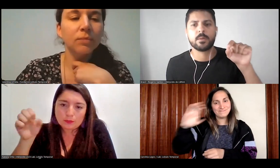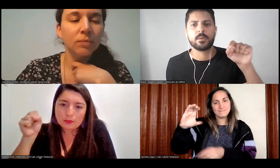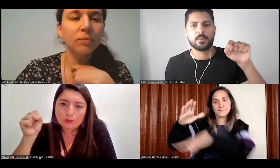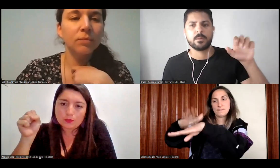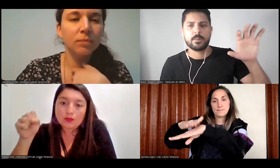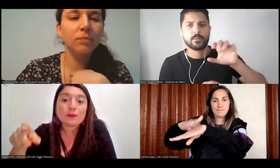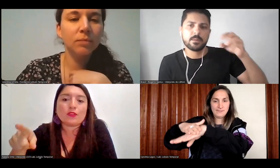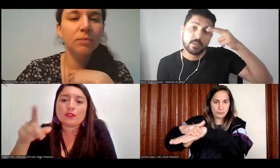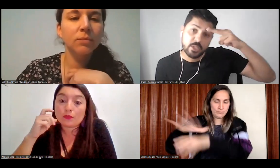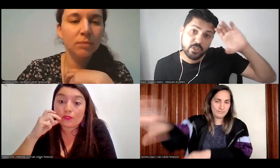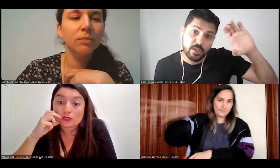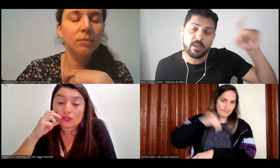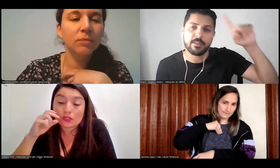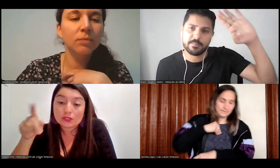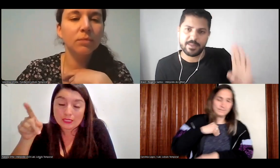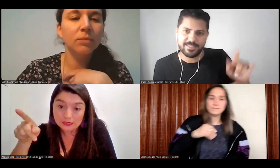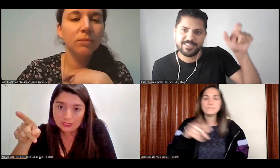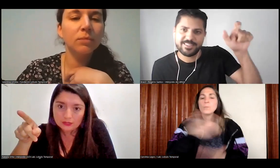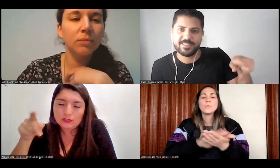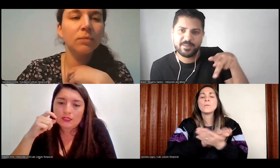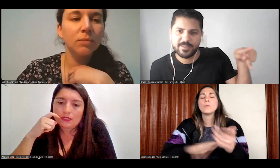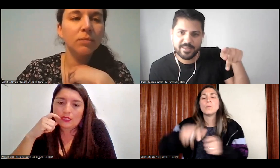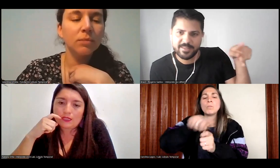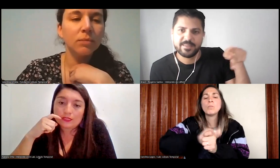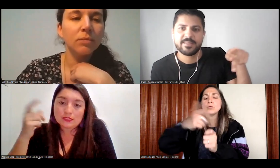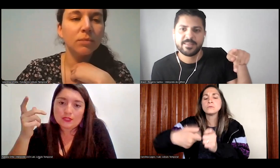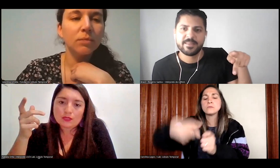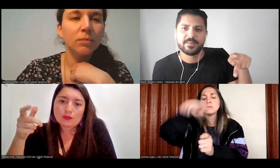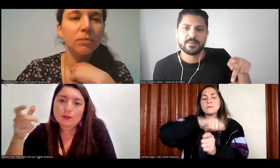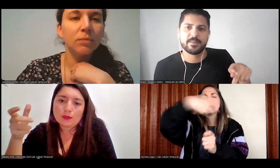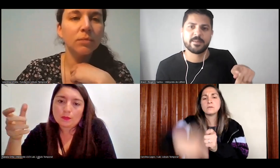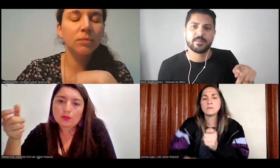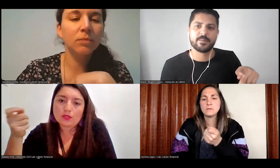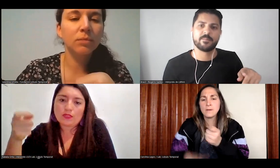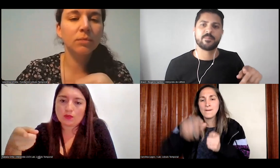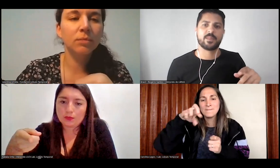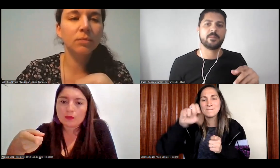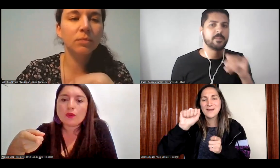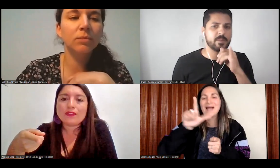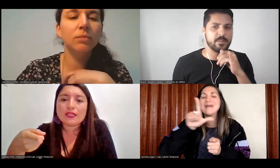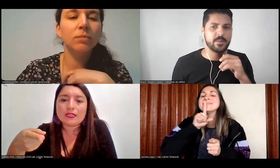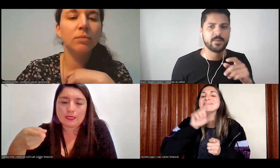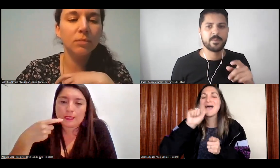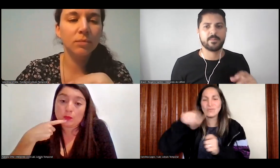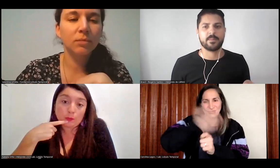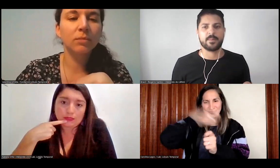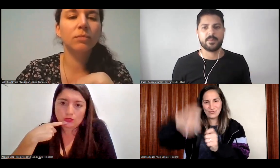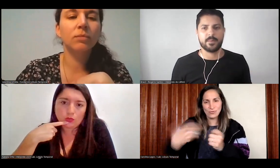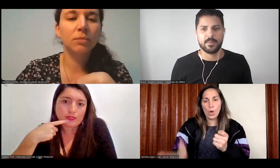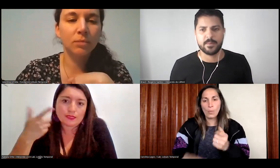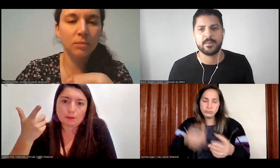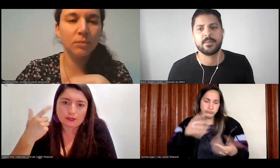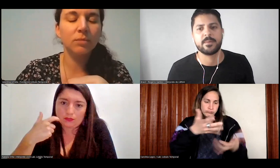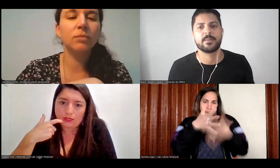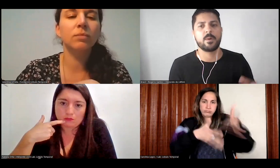entonces quiero apropiarme un poco, perdón, del profesor Cristiano, que es brasileño, quiero apropiarme un poco de lo que dijo. Por ejemplo, abrir un plátano,